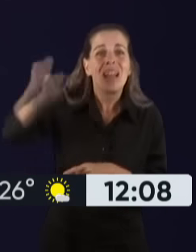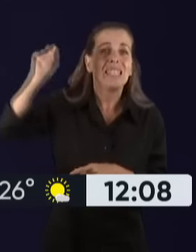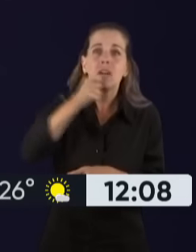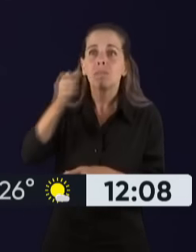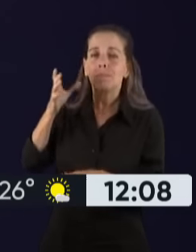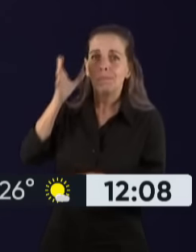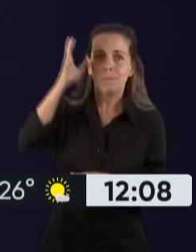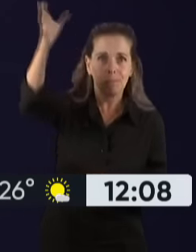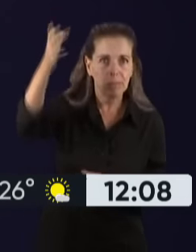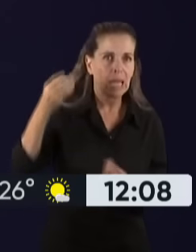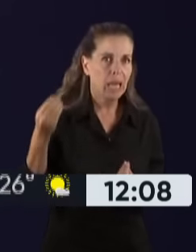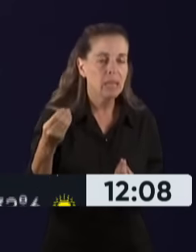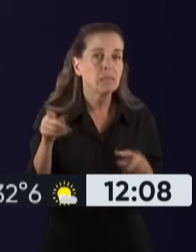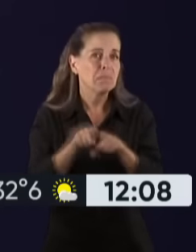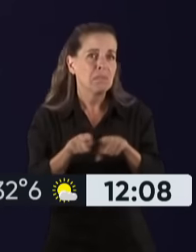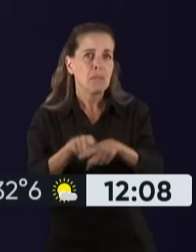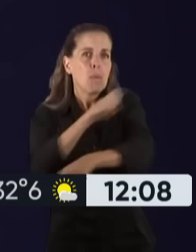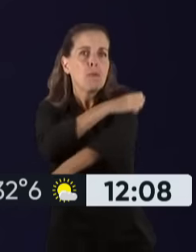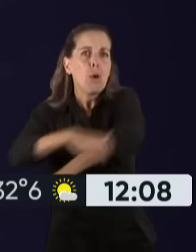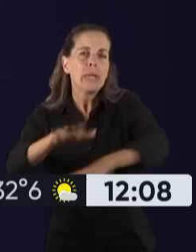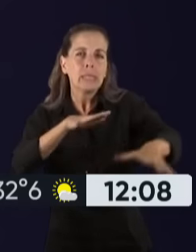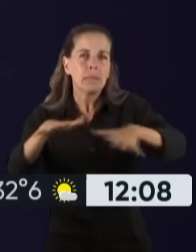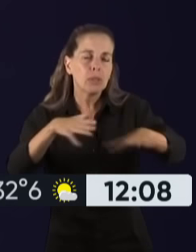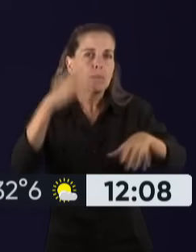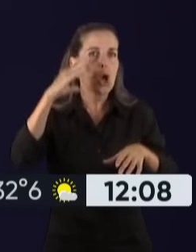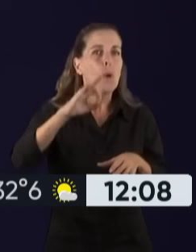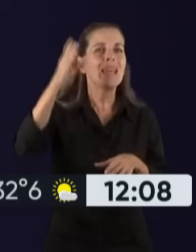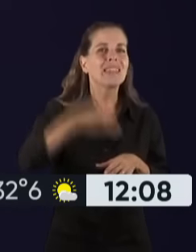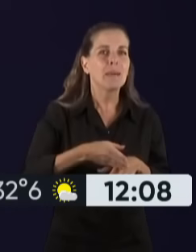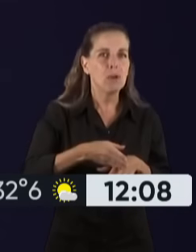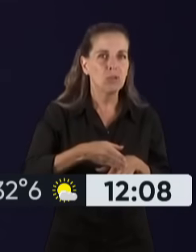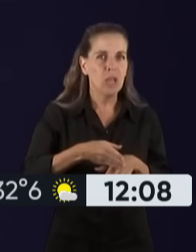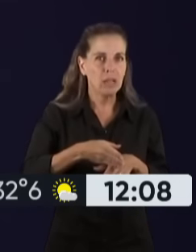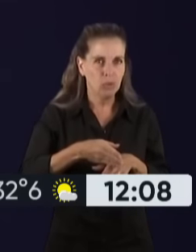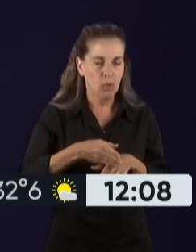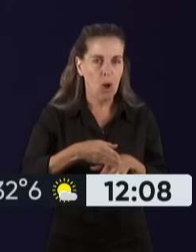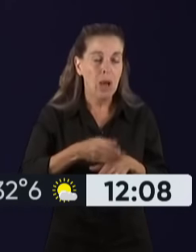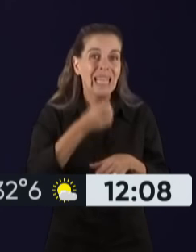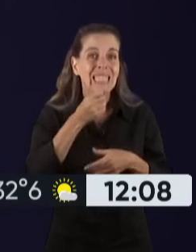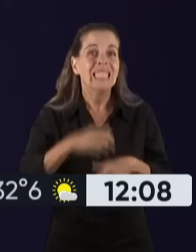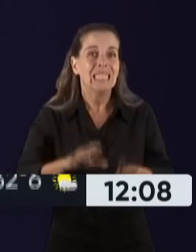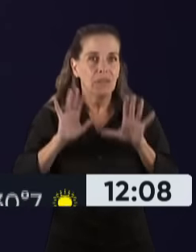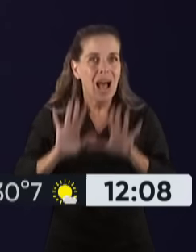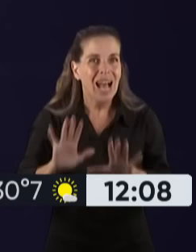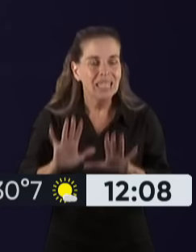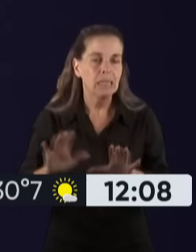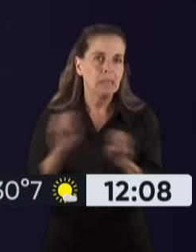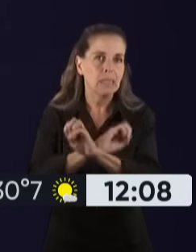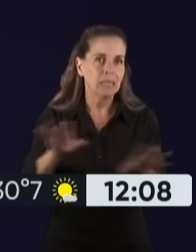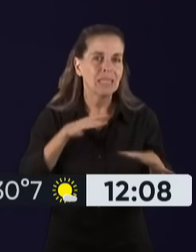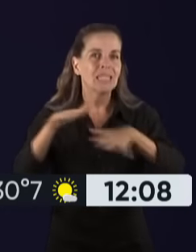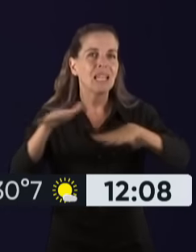significa una pobreza cercana al 90 por probablemente y hubiese sido una catástrofe